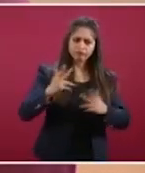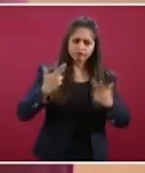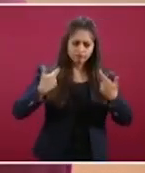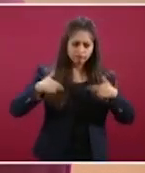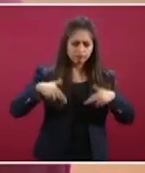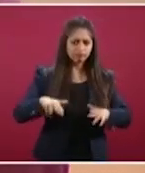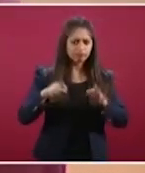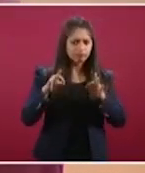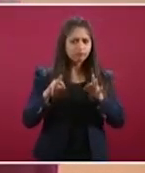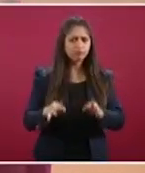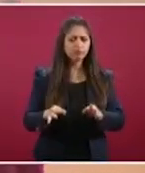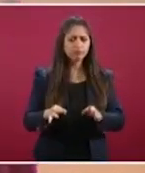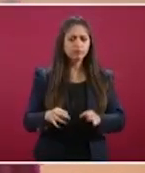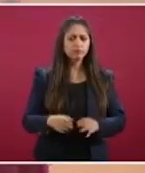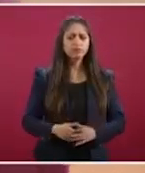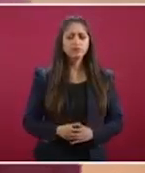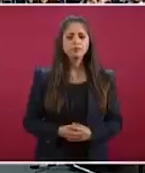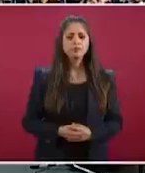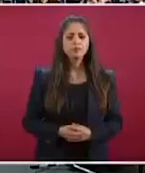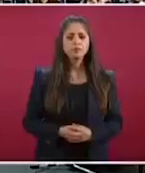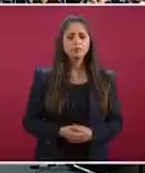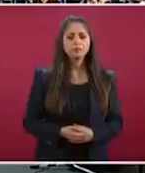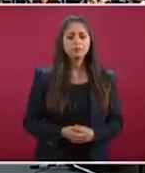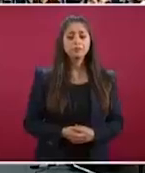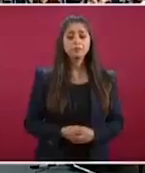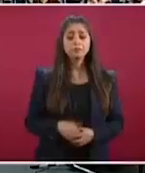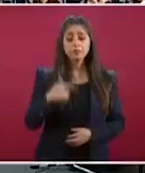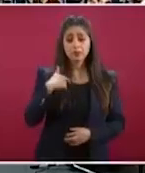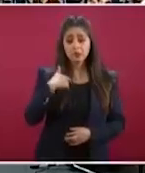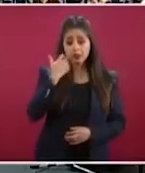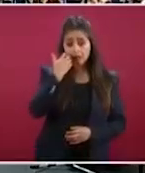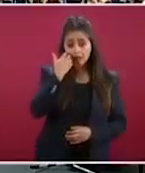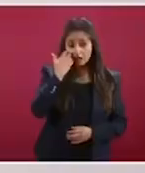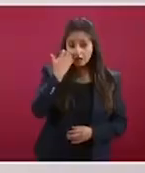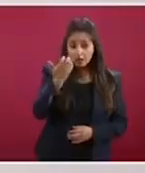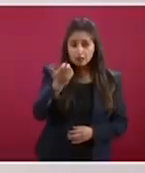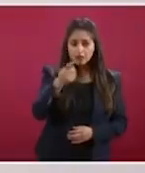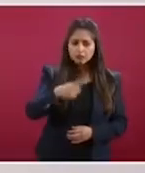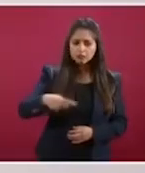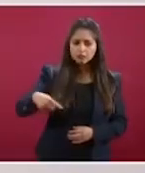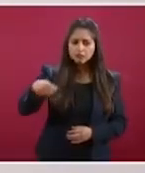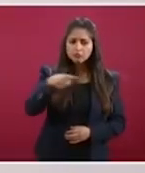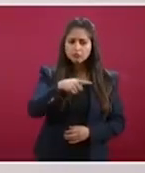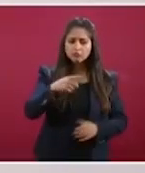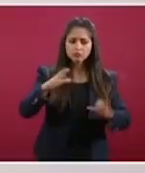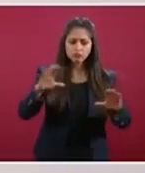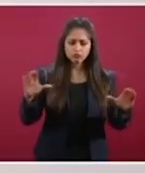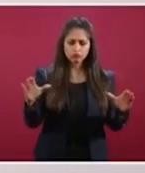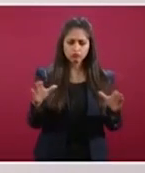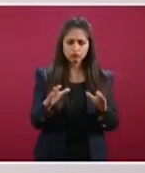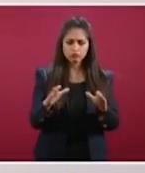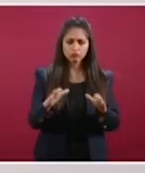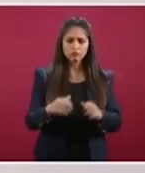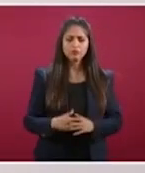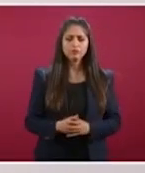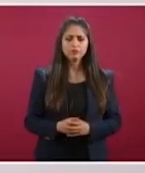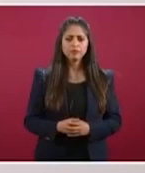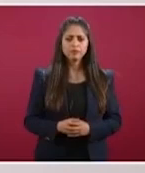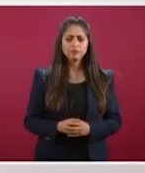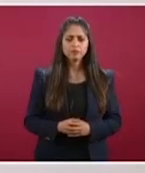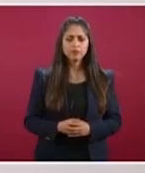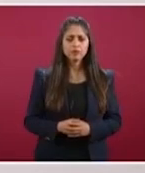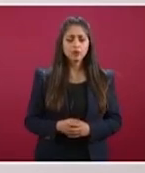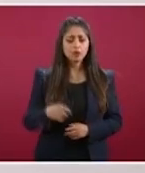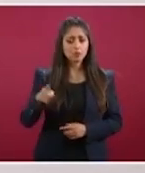Y por último, tengo la esperanza y el deseo de que tanto aquellos en puestos